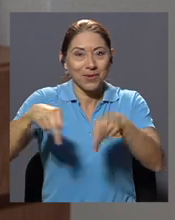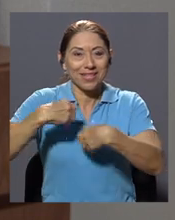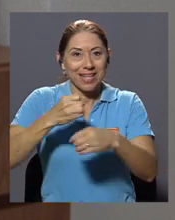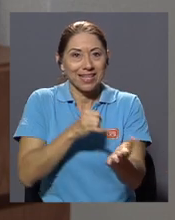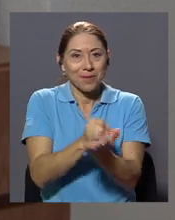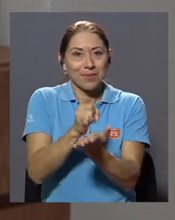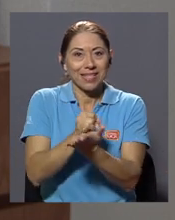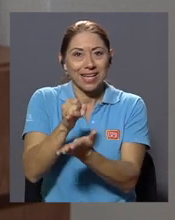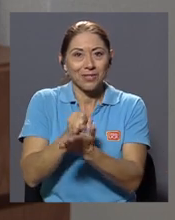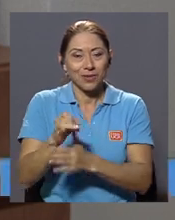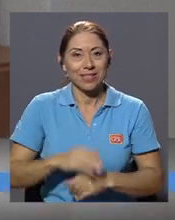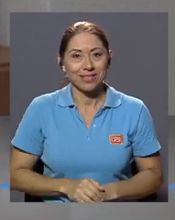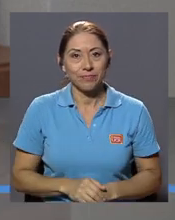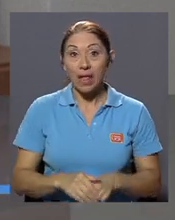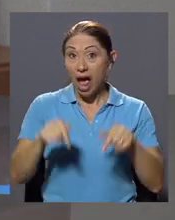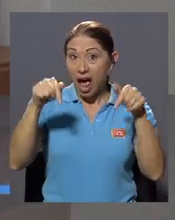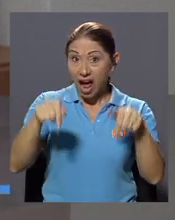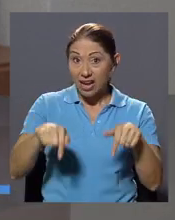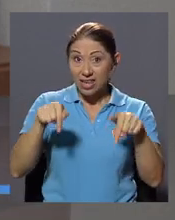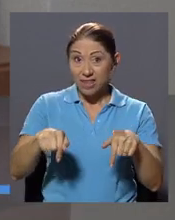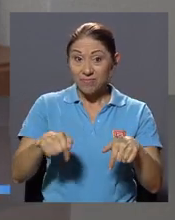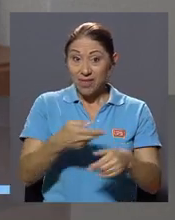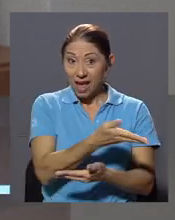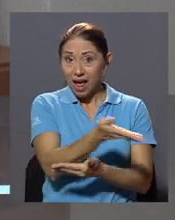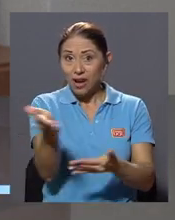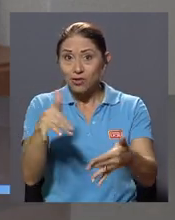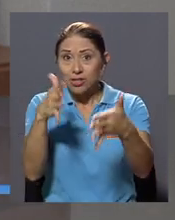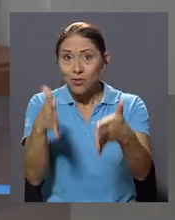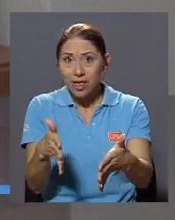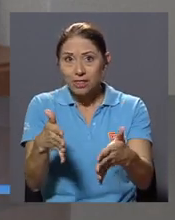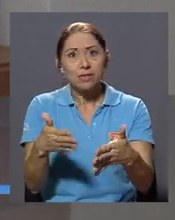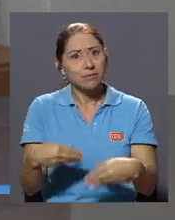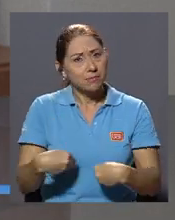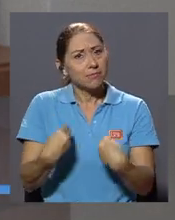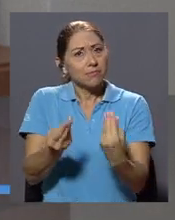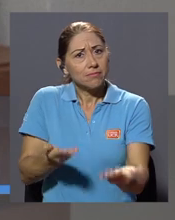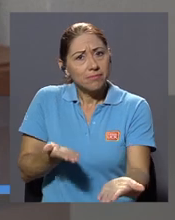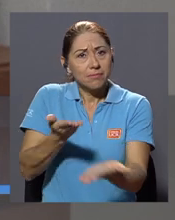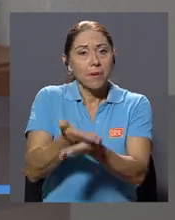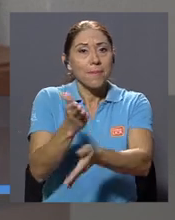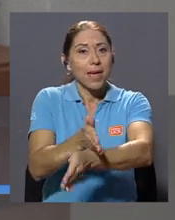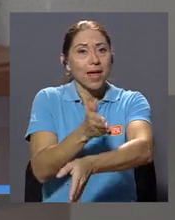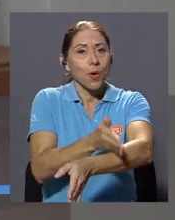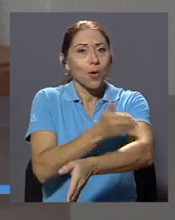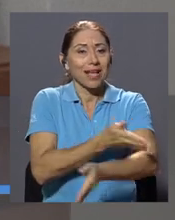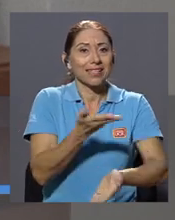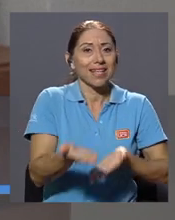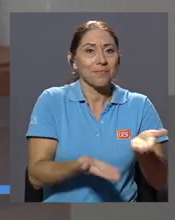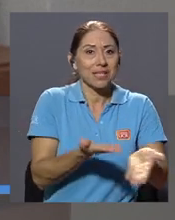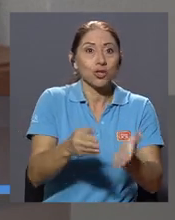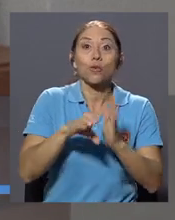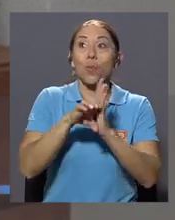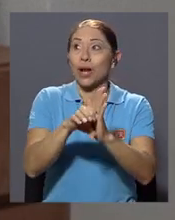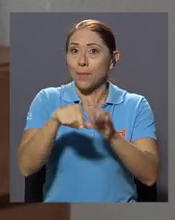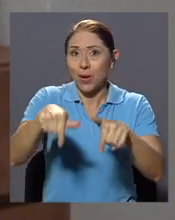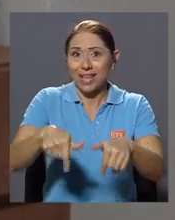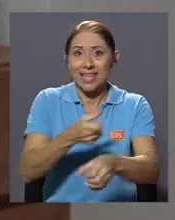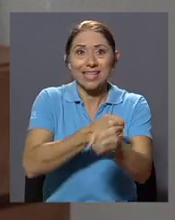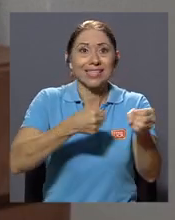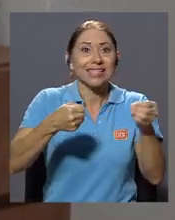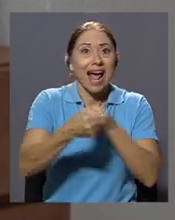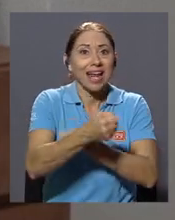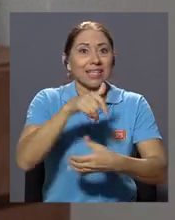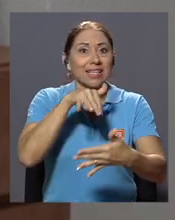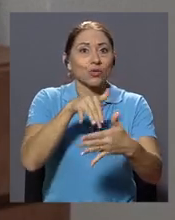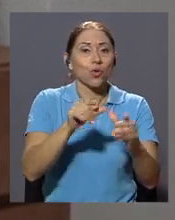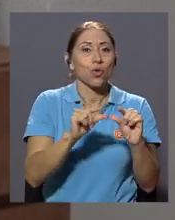hemos podido brindar a los estudiantes mejoras en cuanto a servicios, por ejemplo, salas de estudio en grupo, separadas, donde